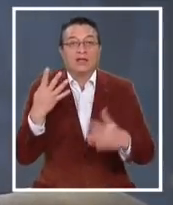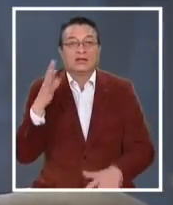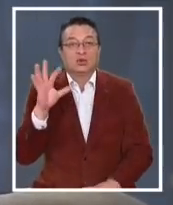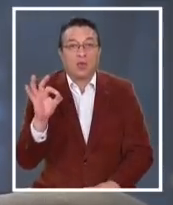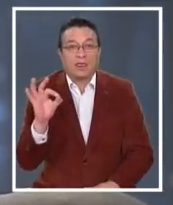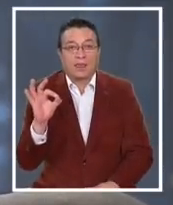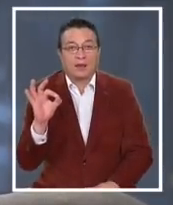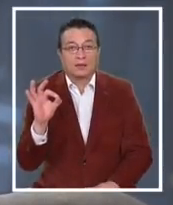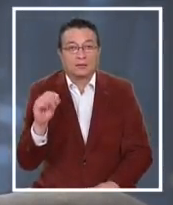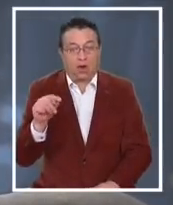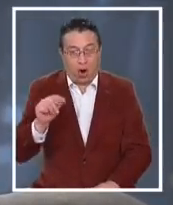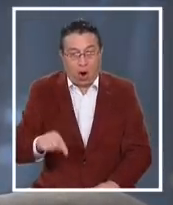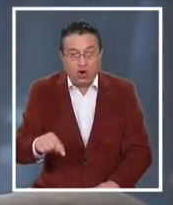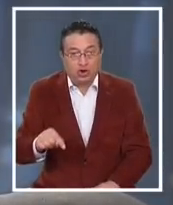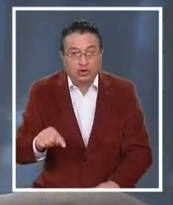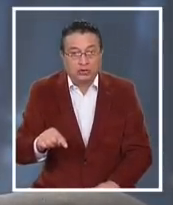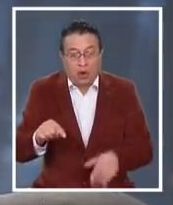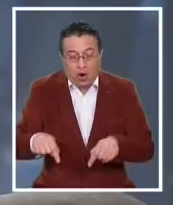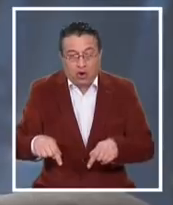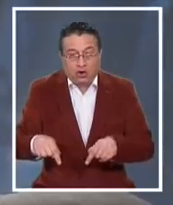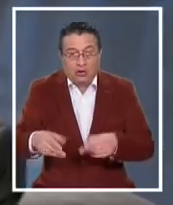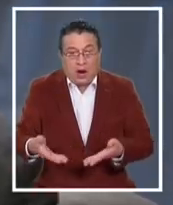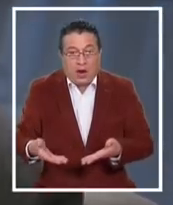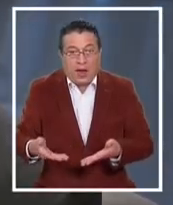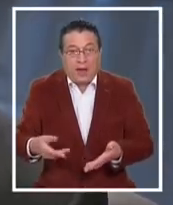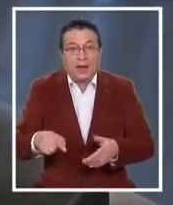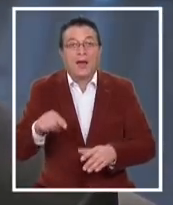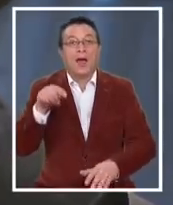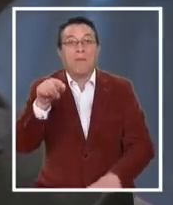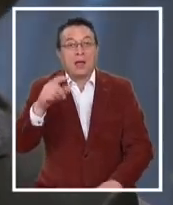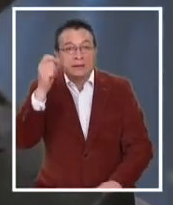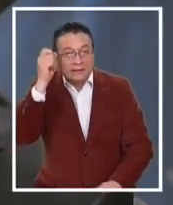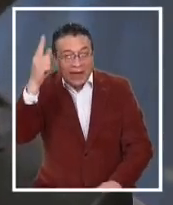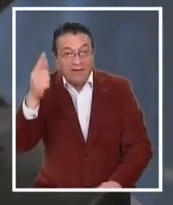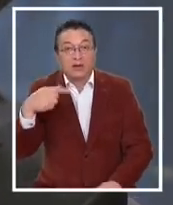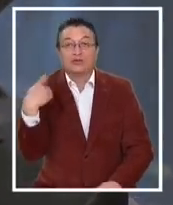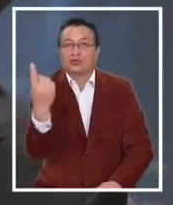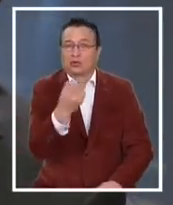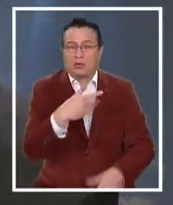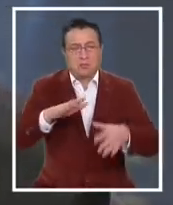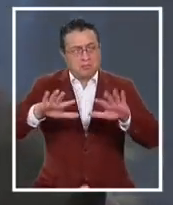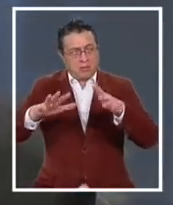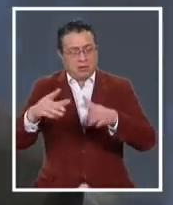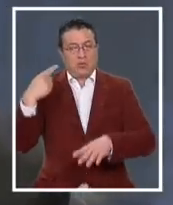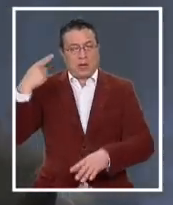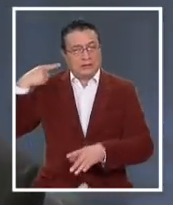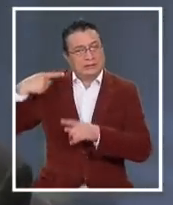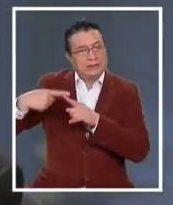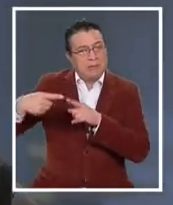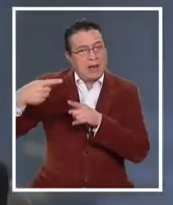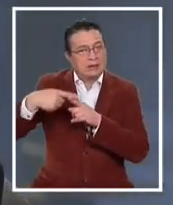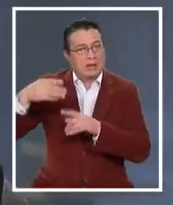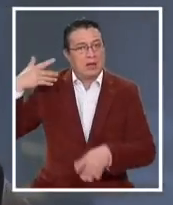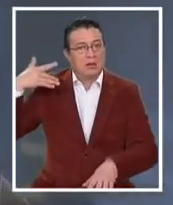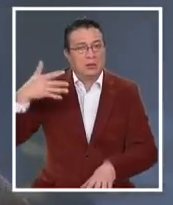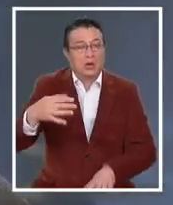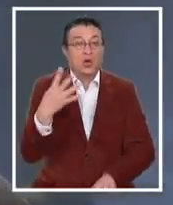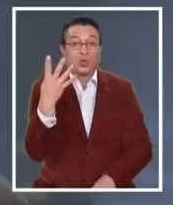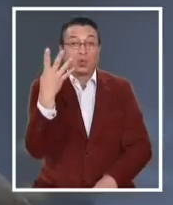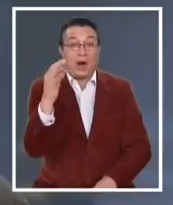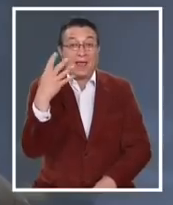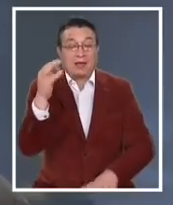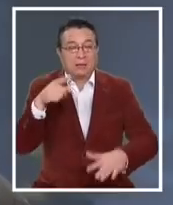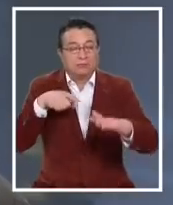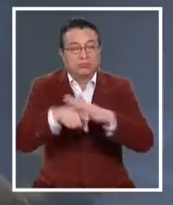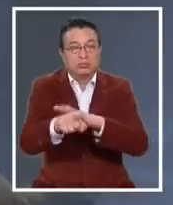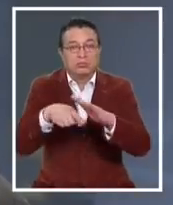3.950. Hoy. Y sabemos que tenemos un promedio de última semana de 40 ingresos a la UCI